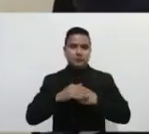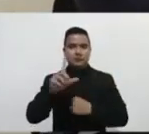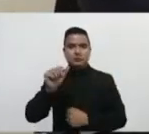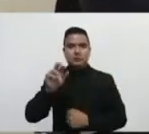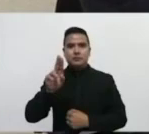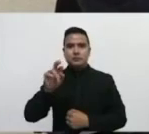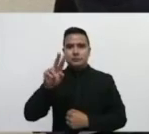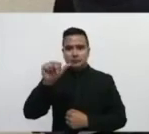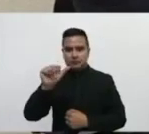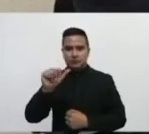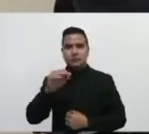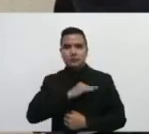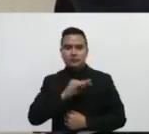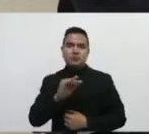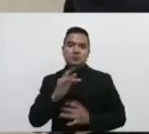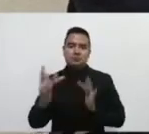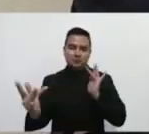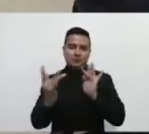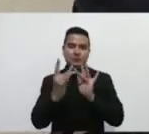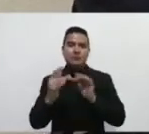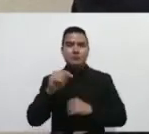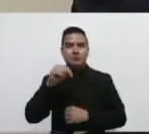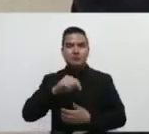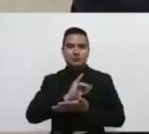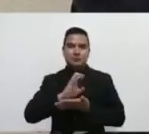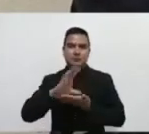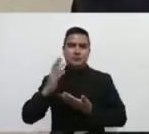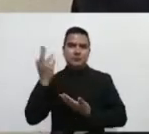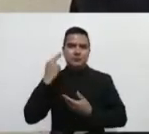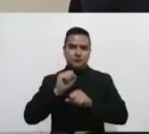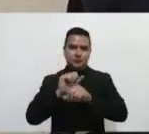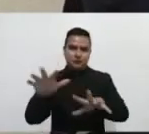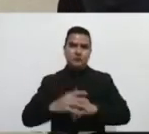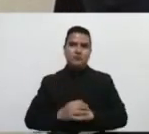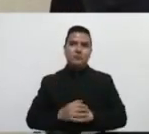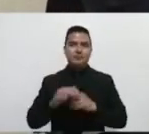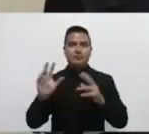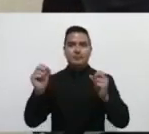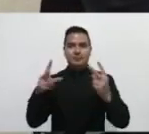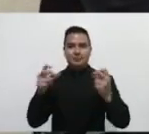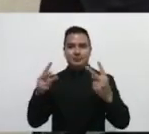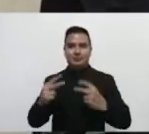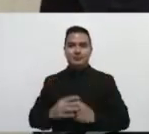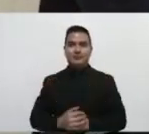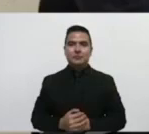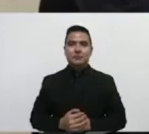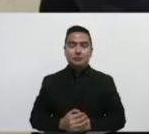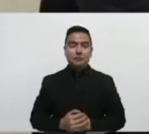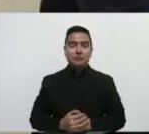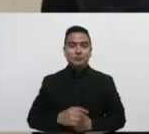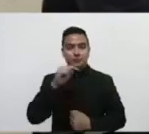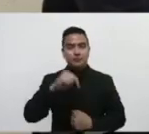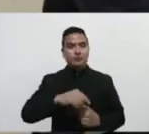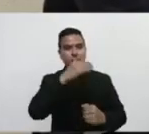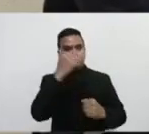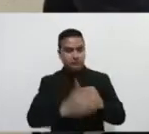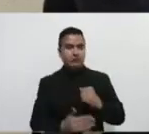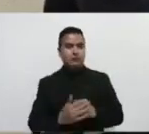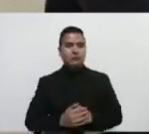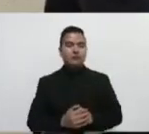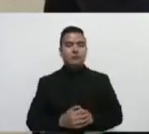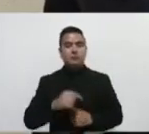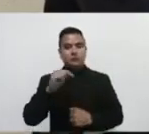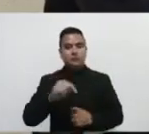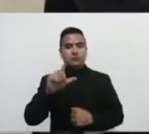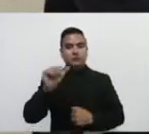escucharnos. Nos vemos y nos escuchamos la semana que entra en una emisión más de La Urna, el programa de radio y televisión del Instituto Electoral de Coahuila.